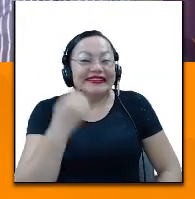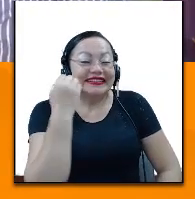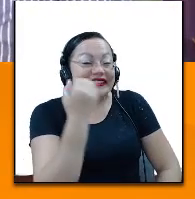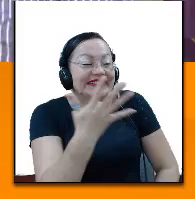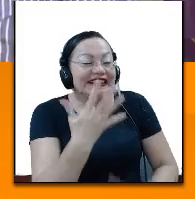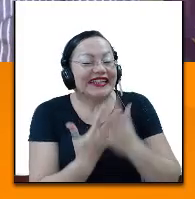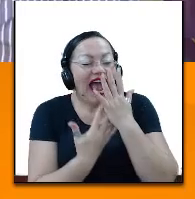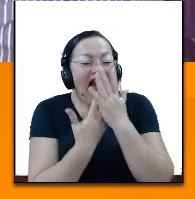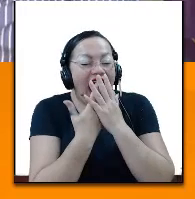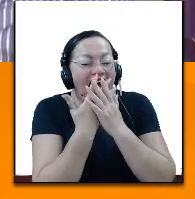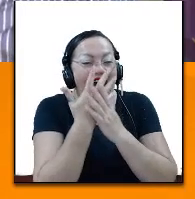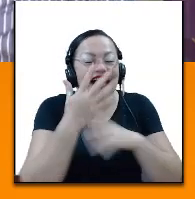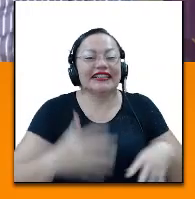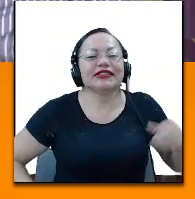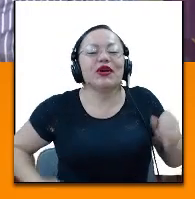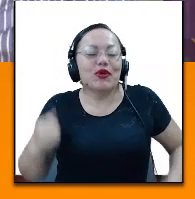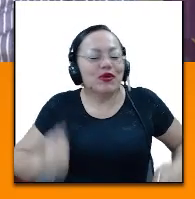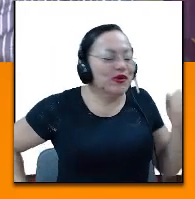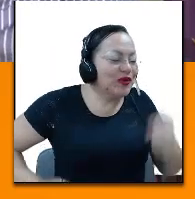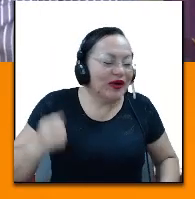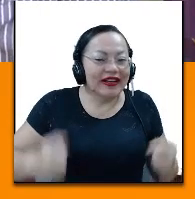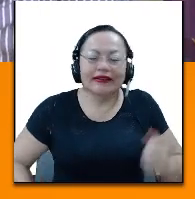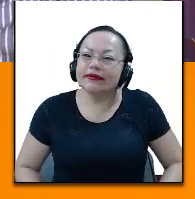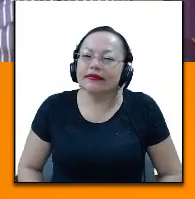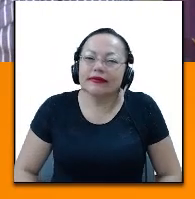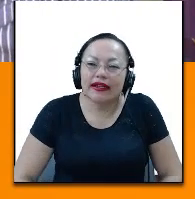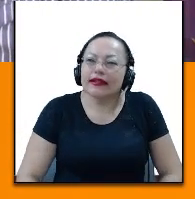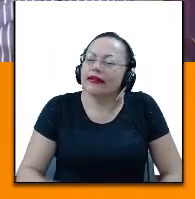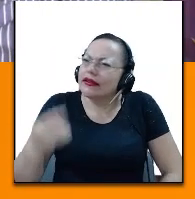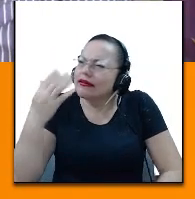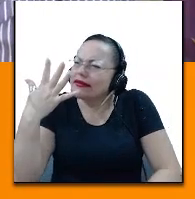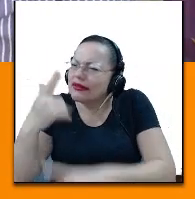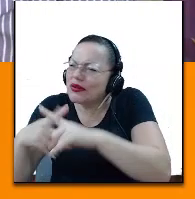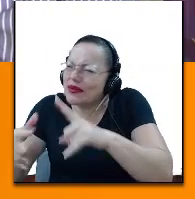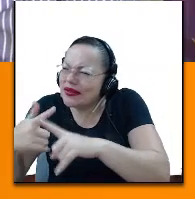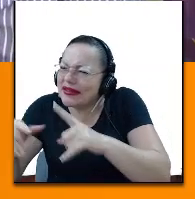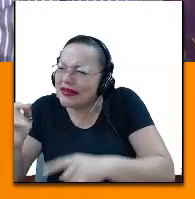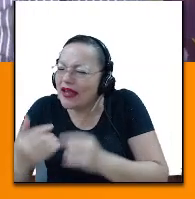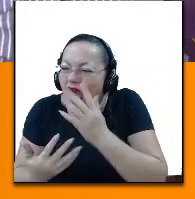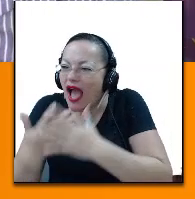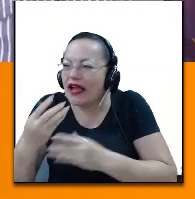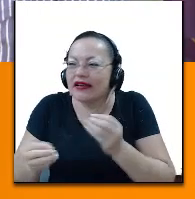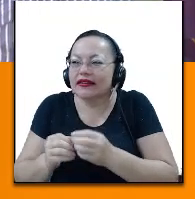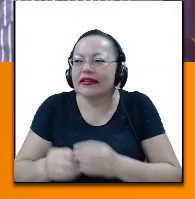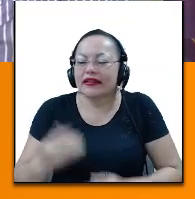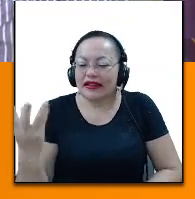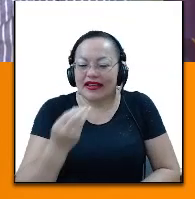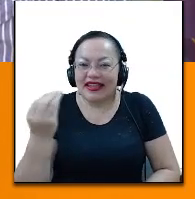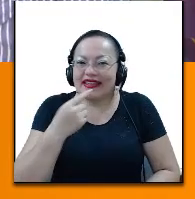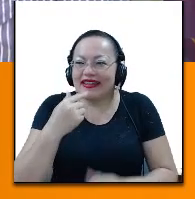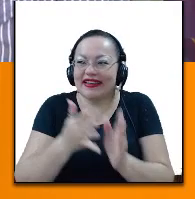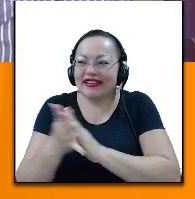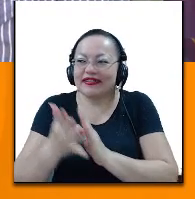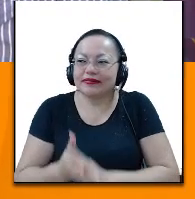5:30, 5 de la mañana Cinco. si no Desde estoy las. mal, Aquí dice cinco. que, según este artículo que me envía la jefatura de Una prensa, hora. dice